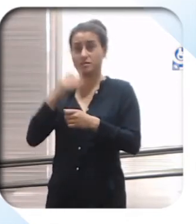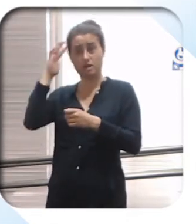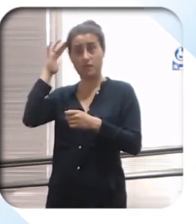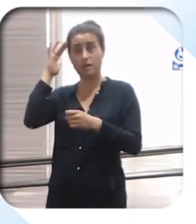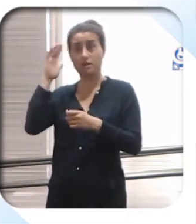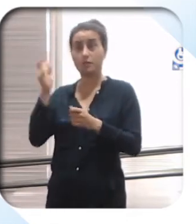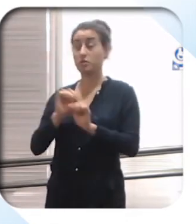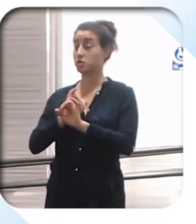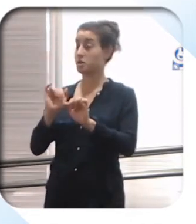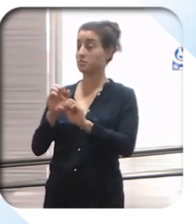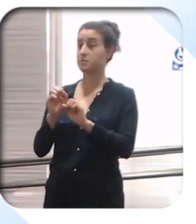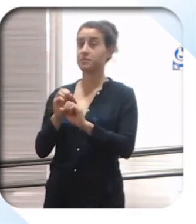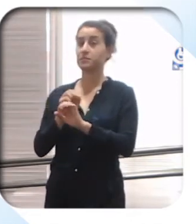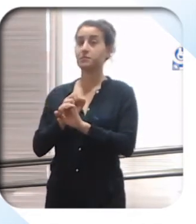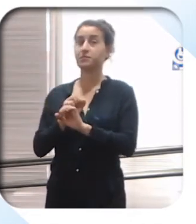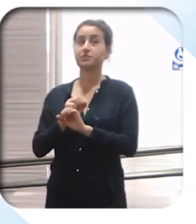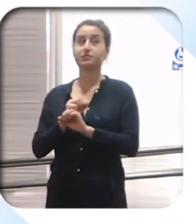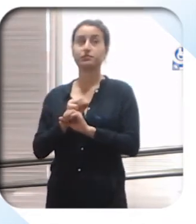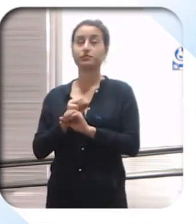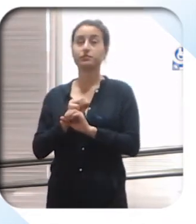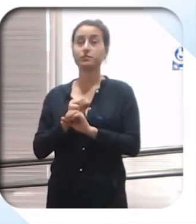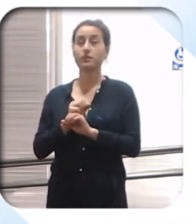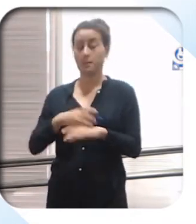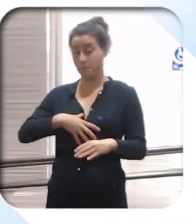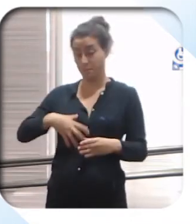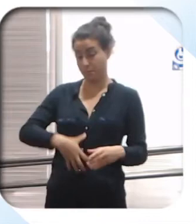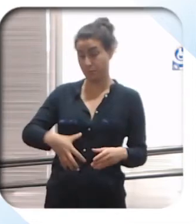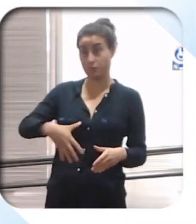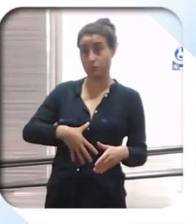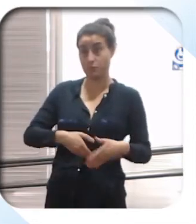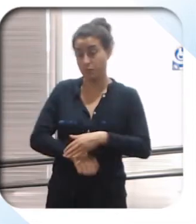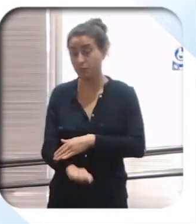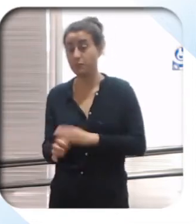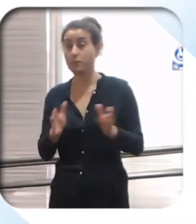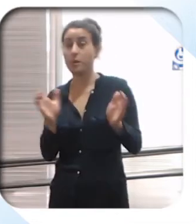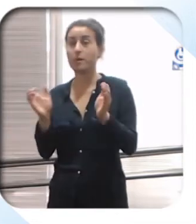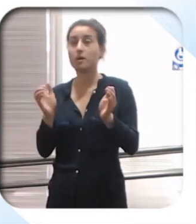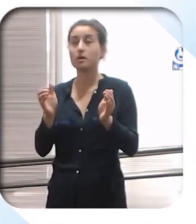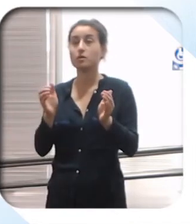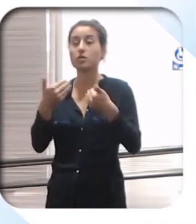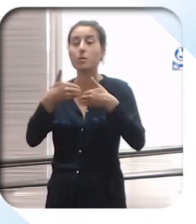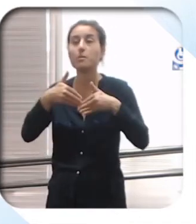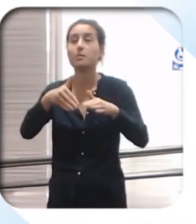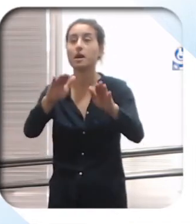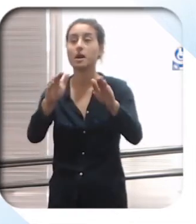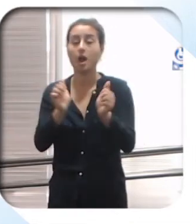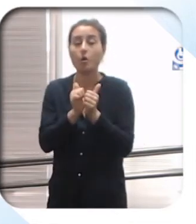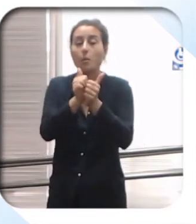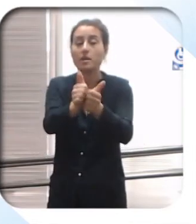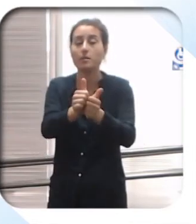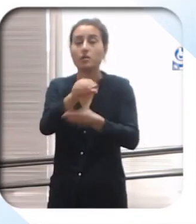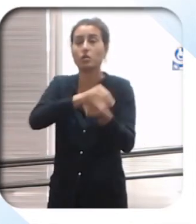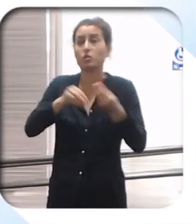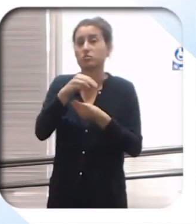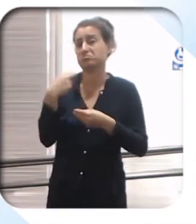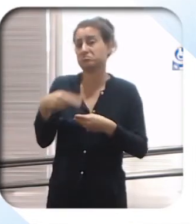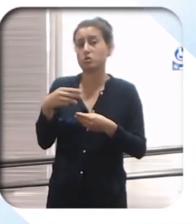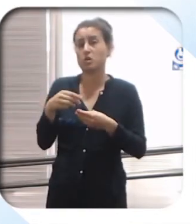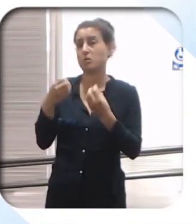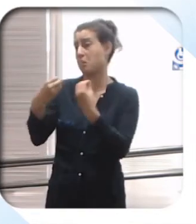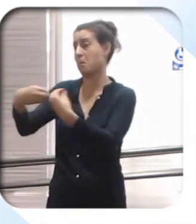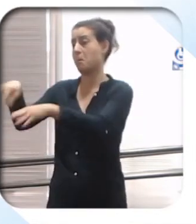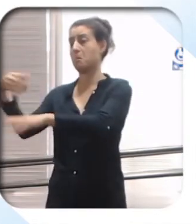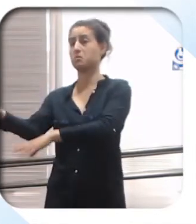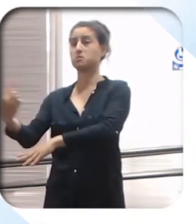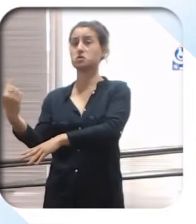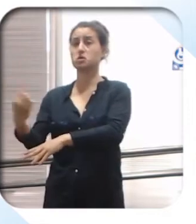de alta de donde tuvieron el bebé, ¿cuándo se inicia el acompañamiento con ese grupo familiar? Nunca. En este